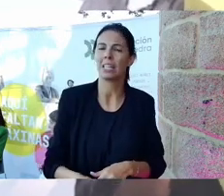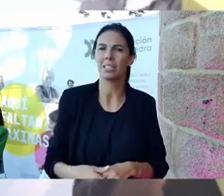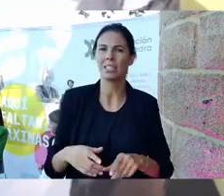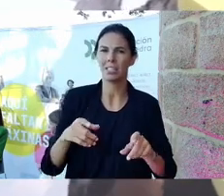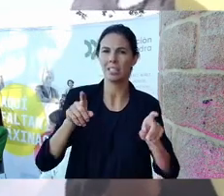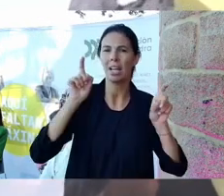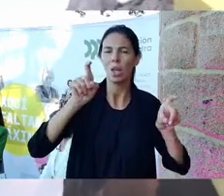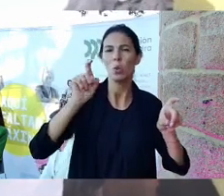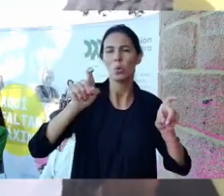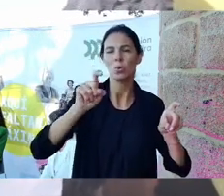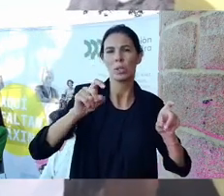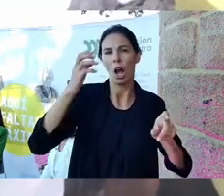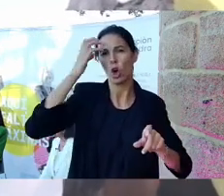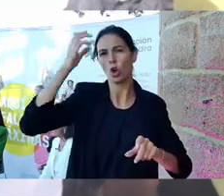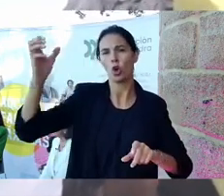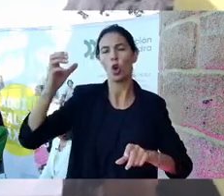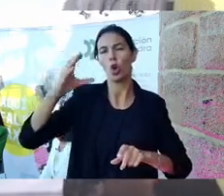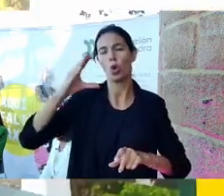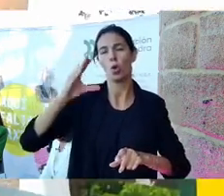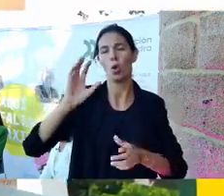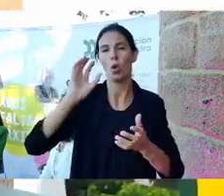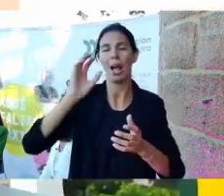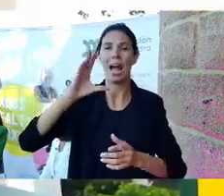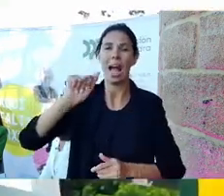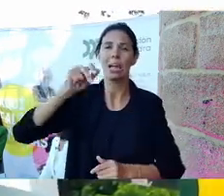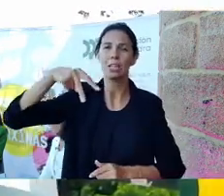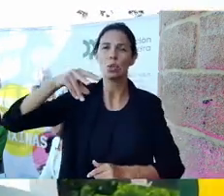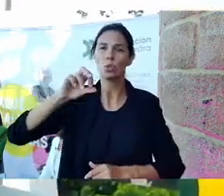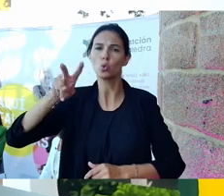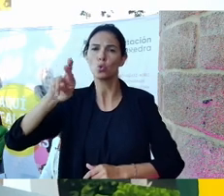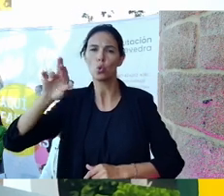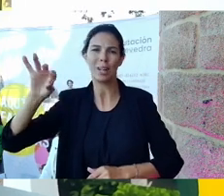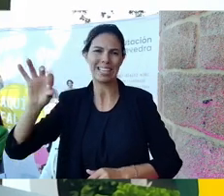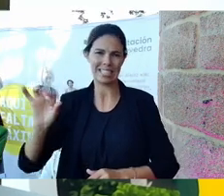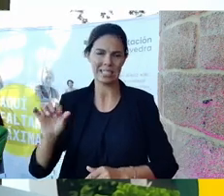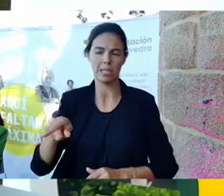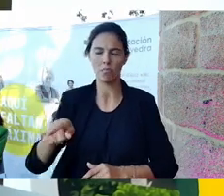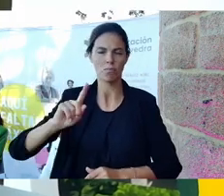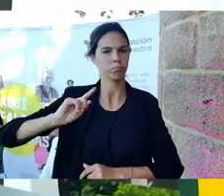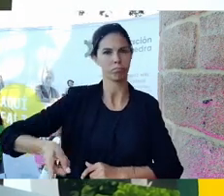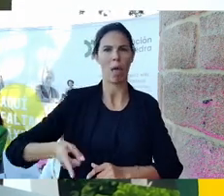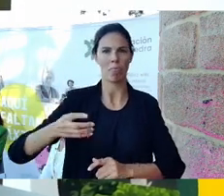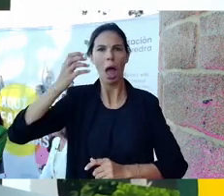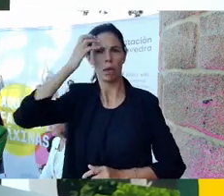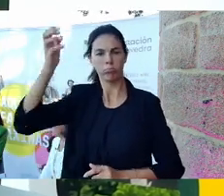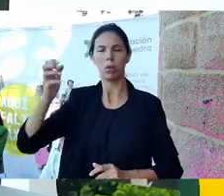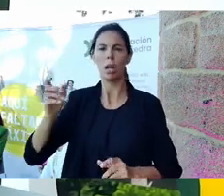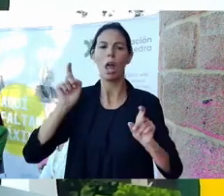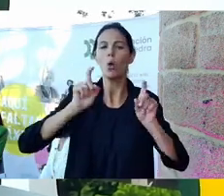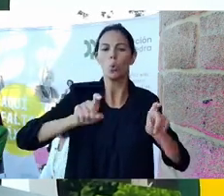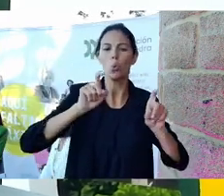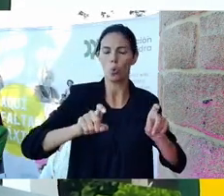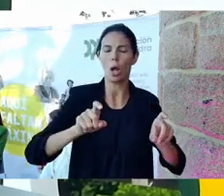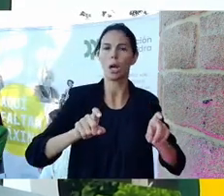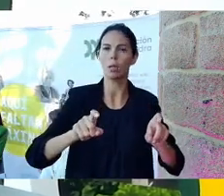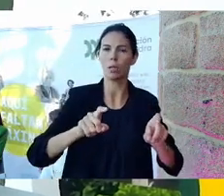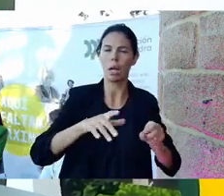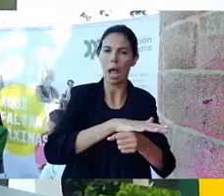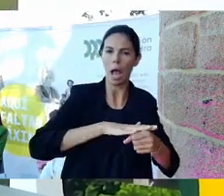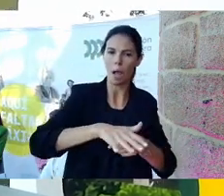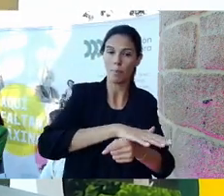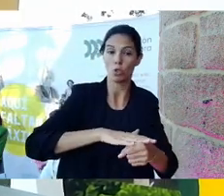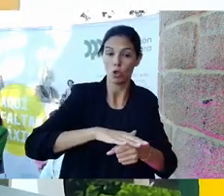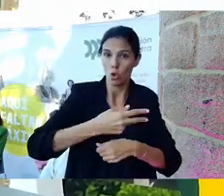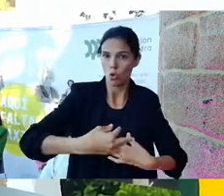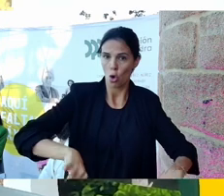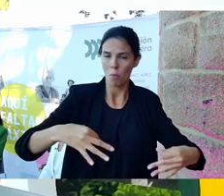educa? Le educa al conde Ansúrez, que es uno de los grandes magnates del reino, y la educa pues, en